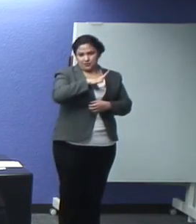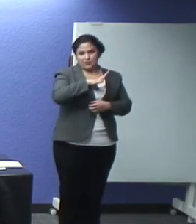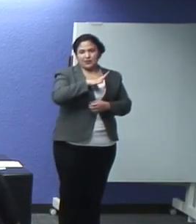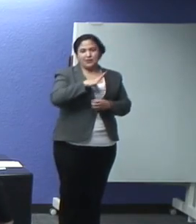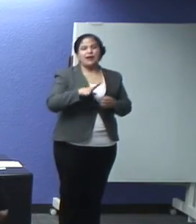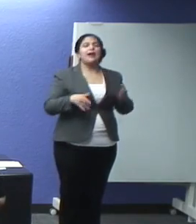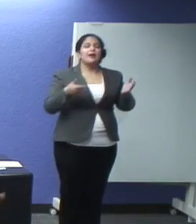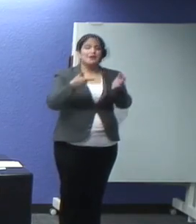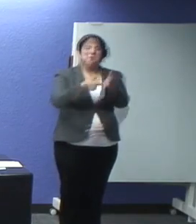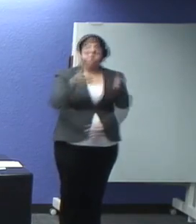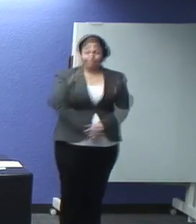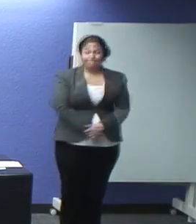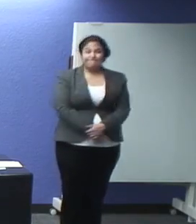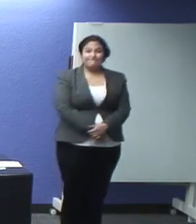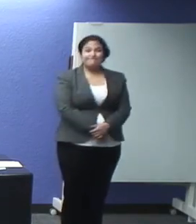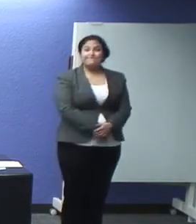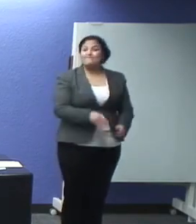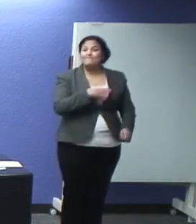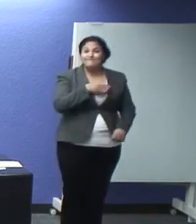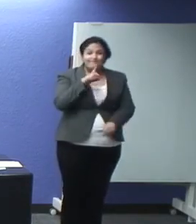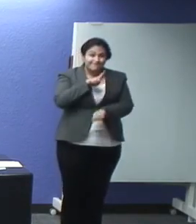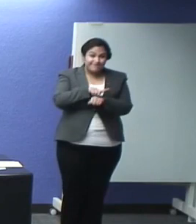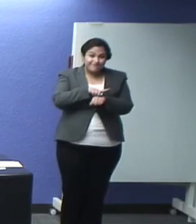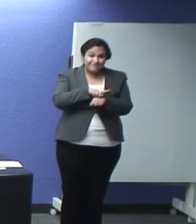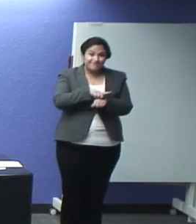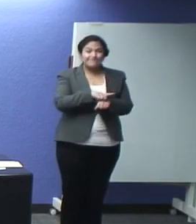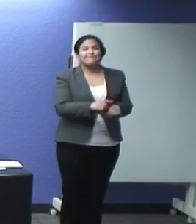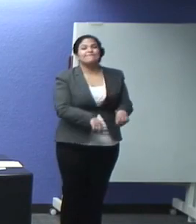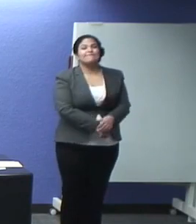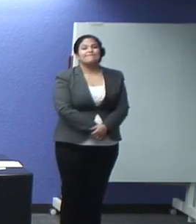los sistemas familiares. Pues buenos días.